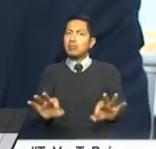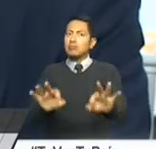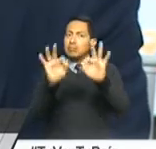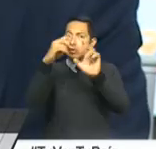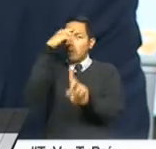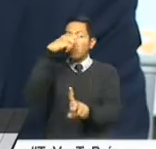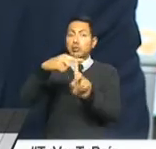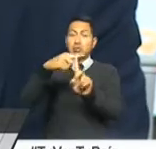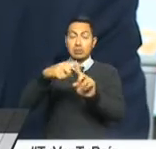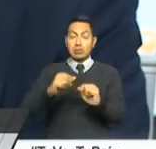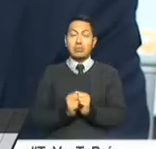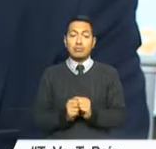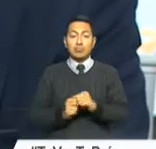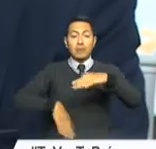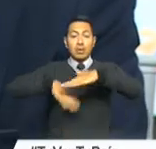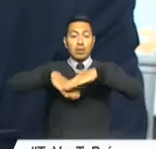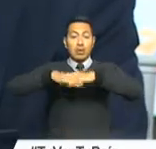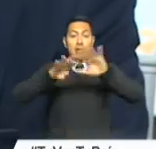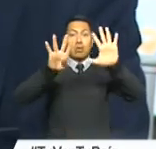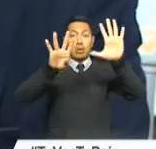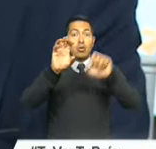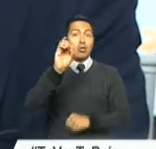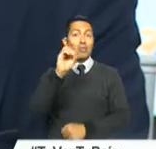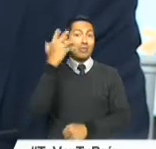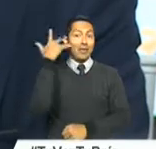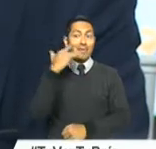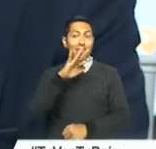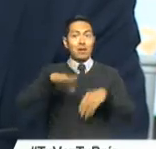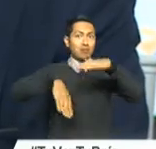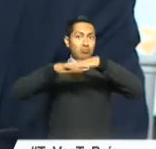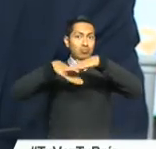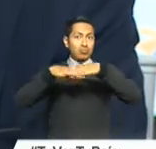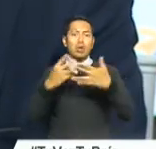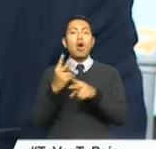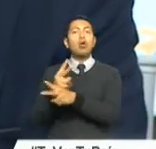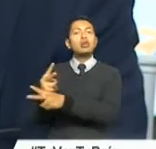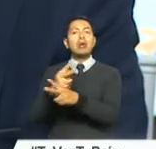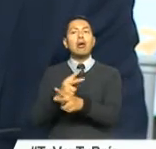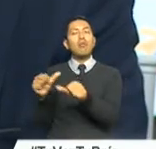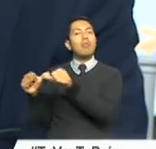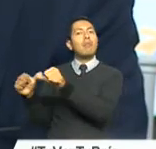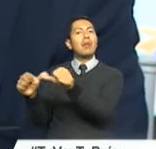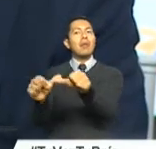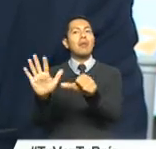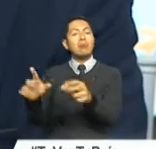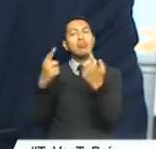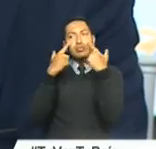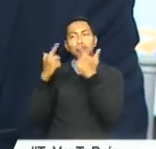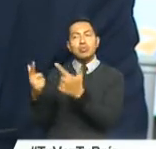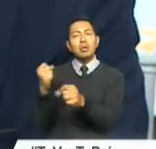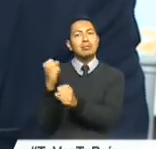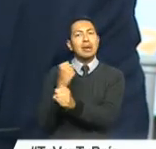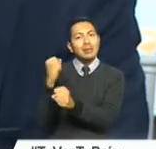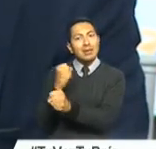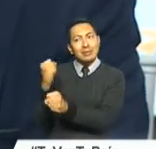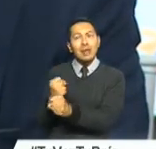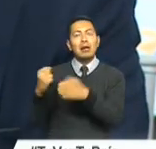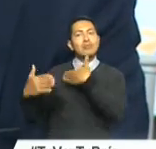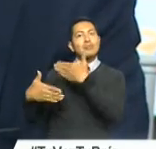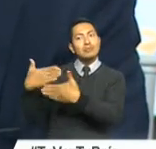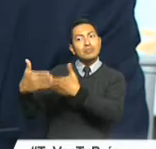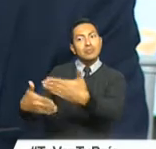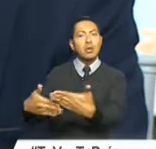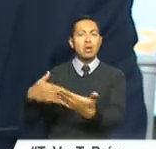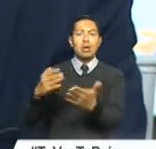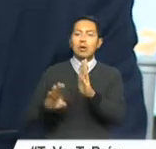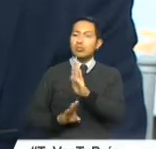del plazo de los 90 días, este consejo debe ser permanente, de construcción continua, para